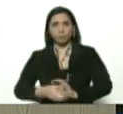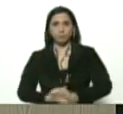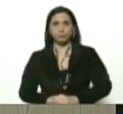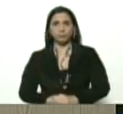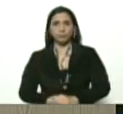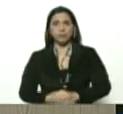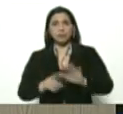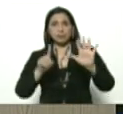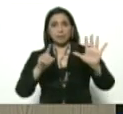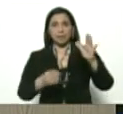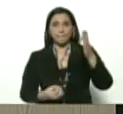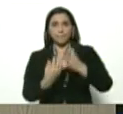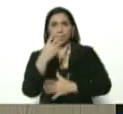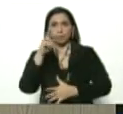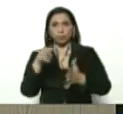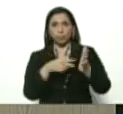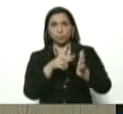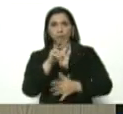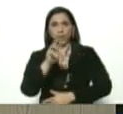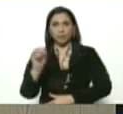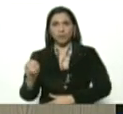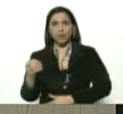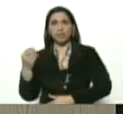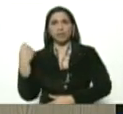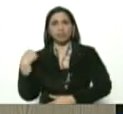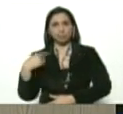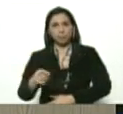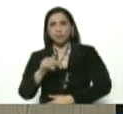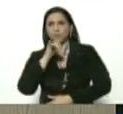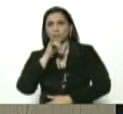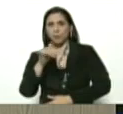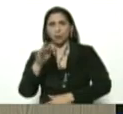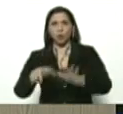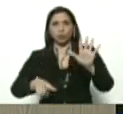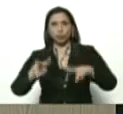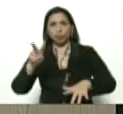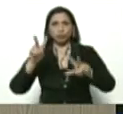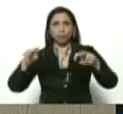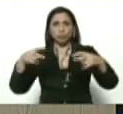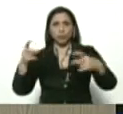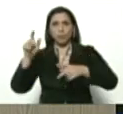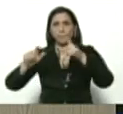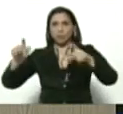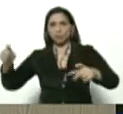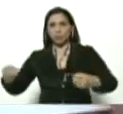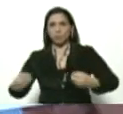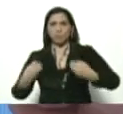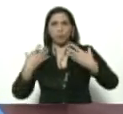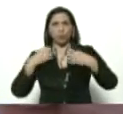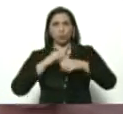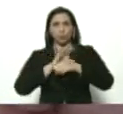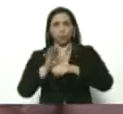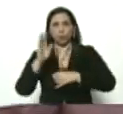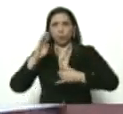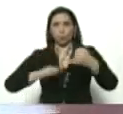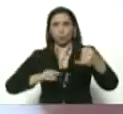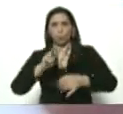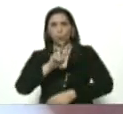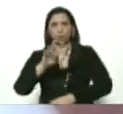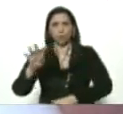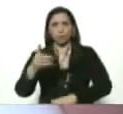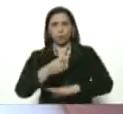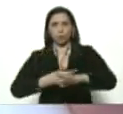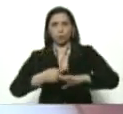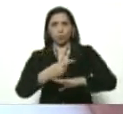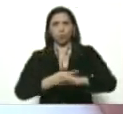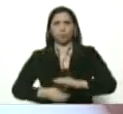de mayo de 2020 debemos anunciar 12 nuevos casos en las últimas 24